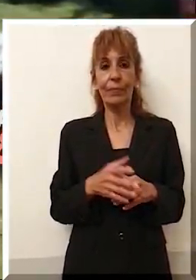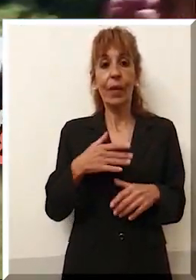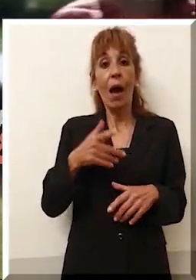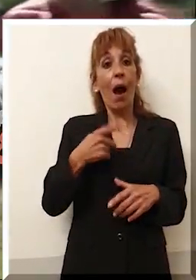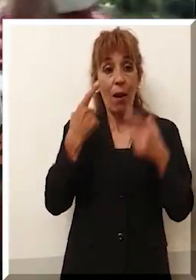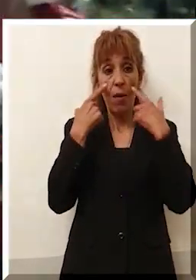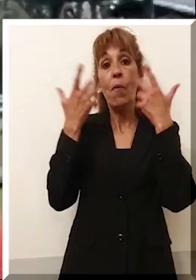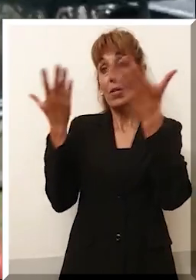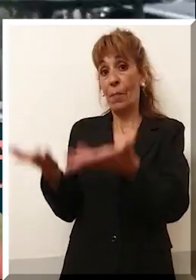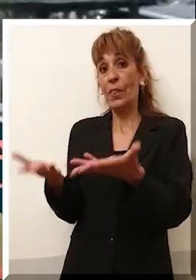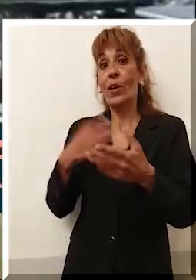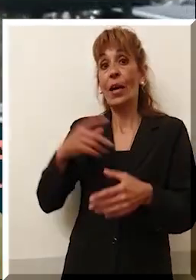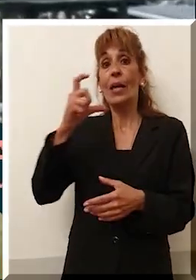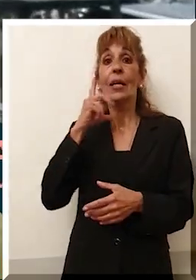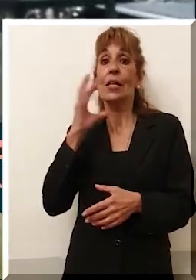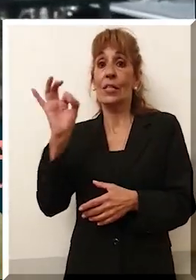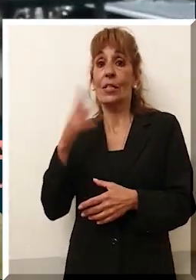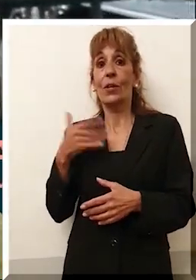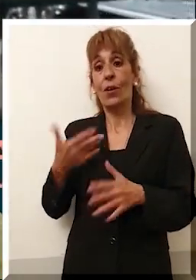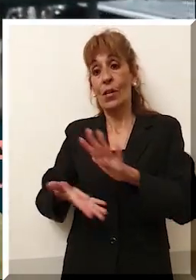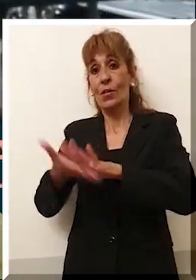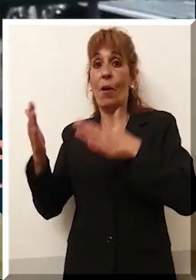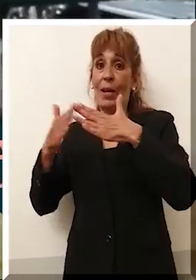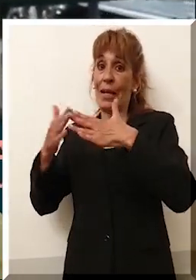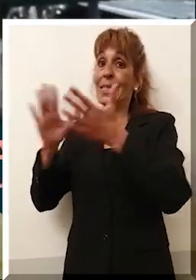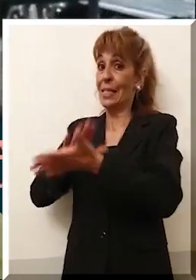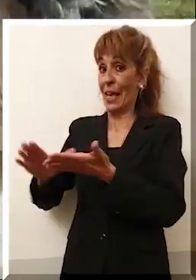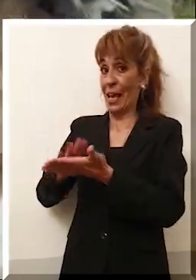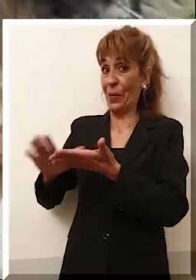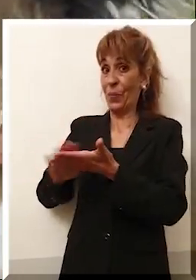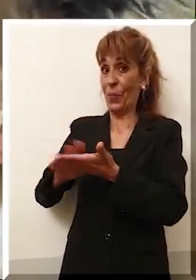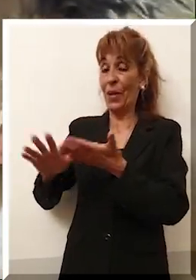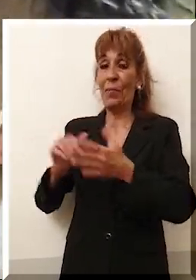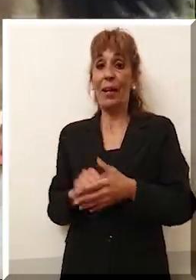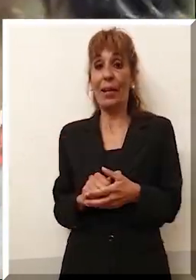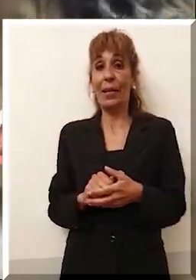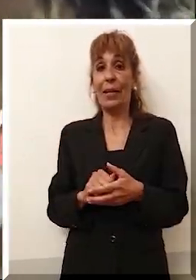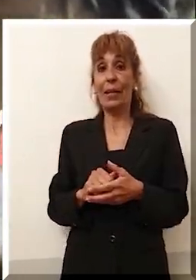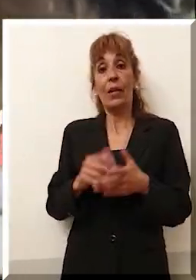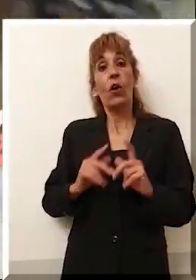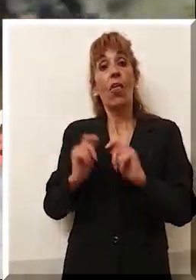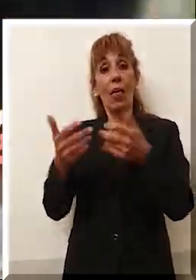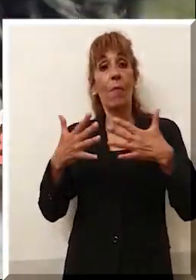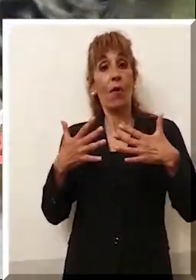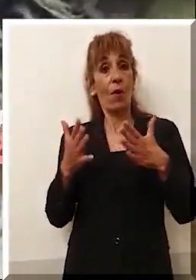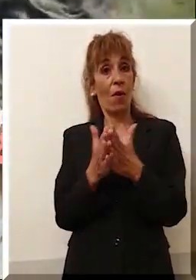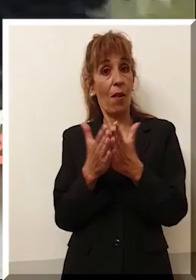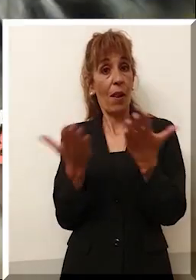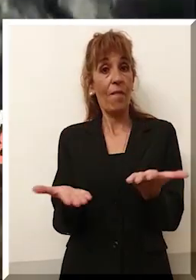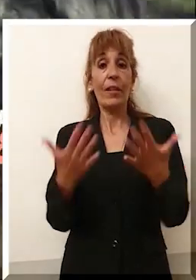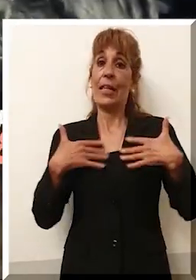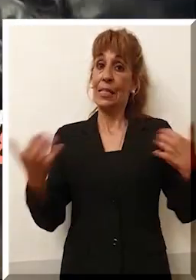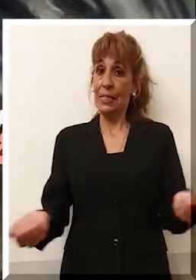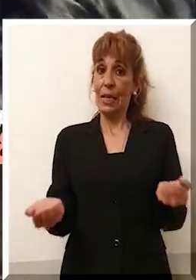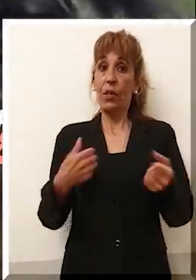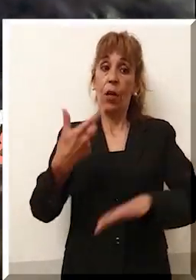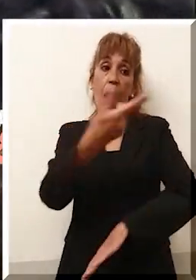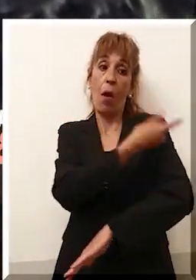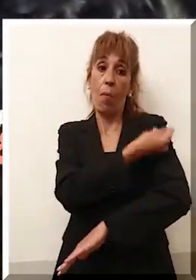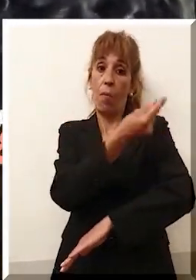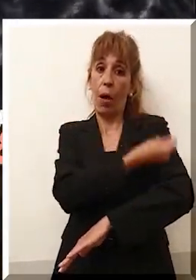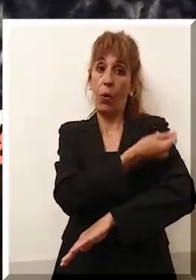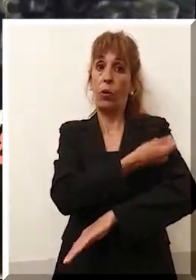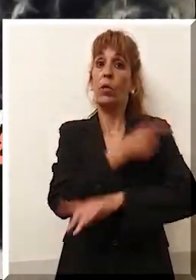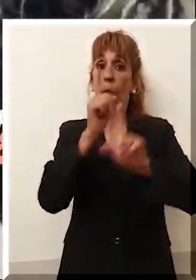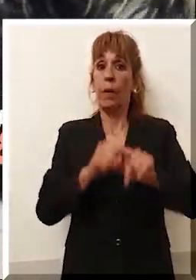Ahora lo que les vamos a mostrar es a Ciro yéndose a su hogar. Nosotros les damos la libreta sanitaria donde están todas las vacunas y donde pedimos